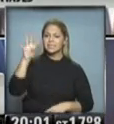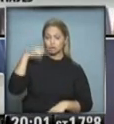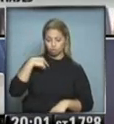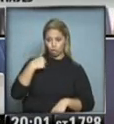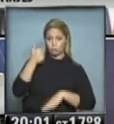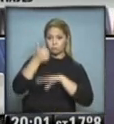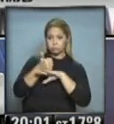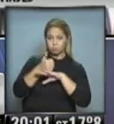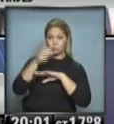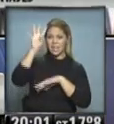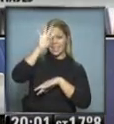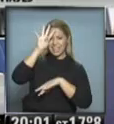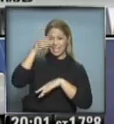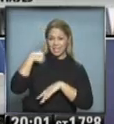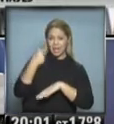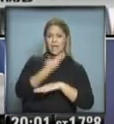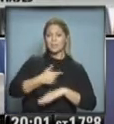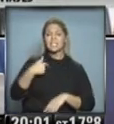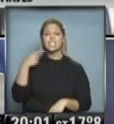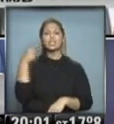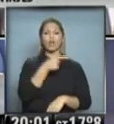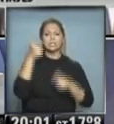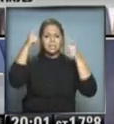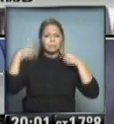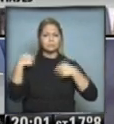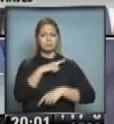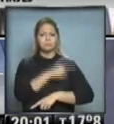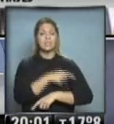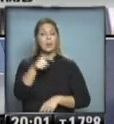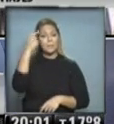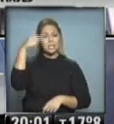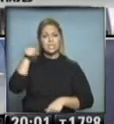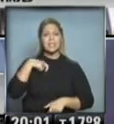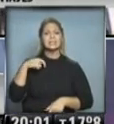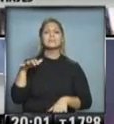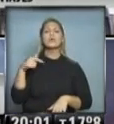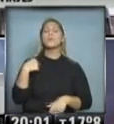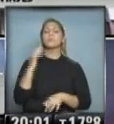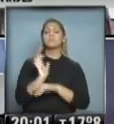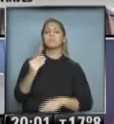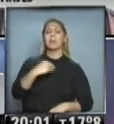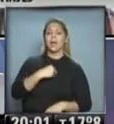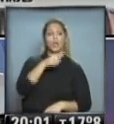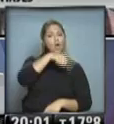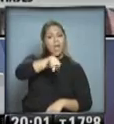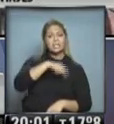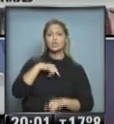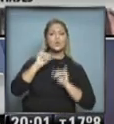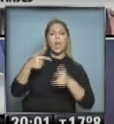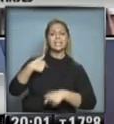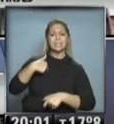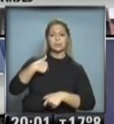y sobre todo antiimperialista. Ese es nuestro pecado, hermanas y hermanos. No aceptan que nosotros